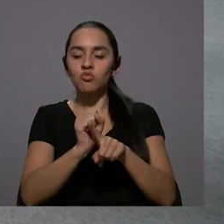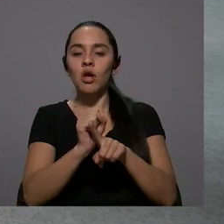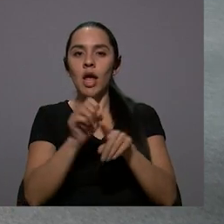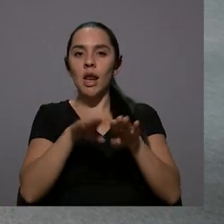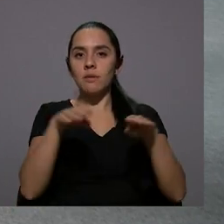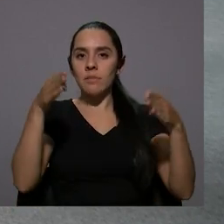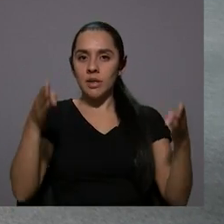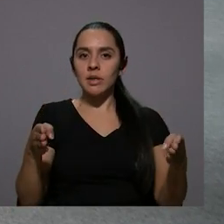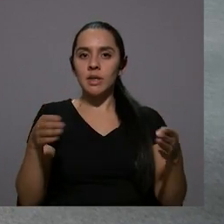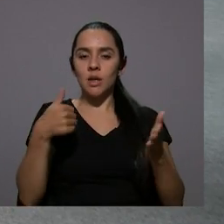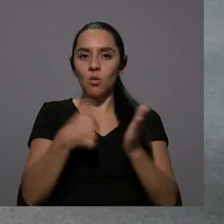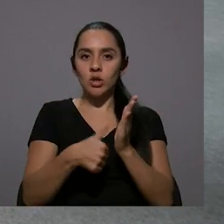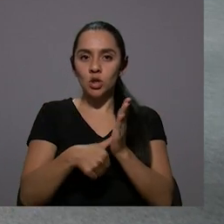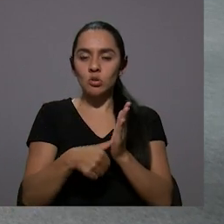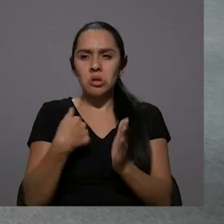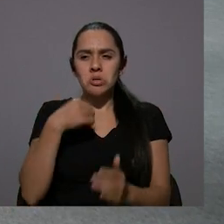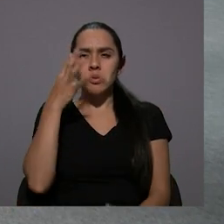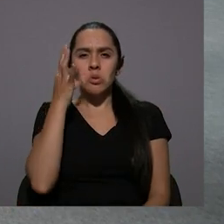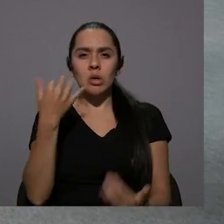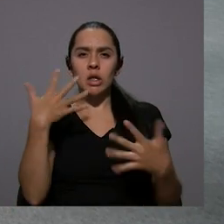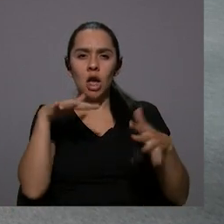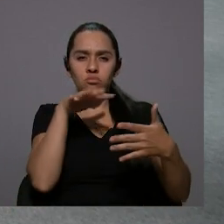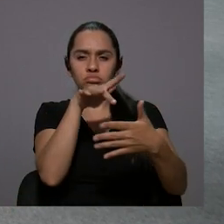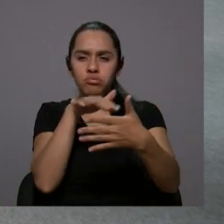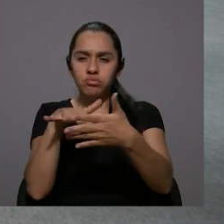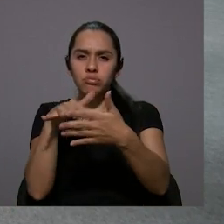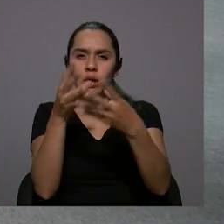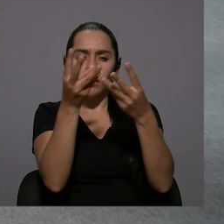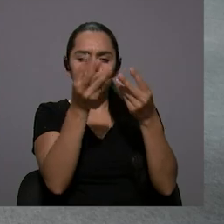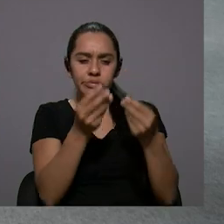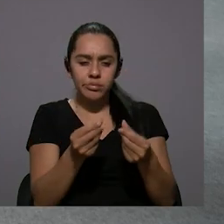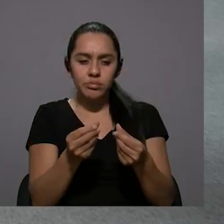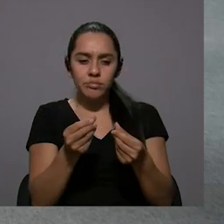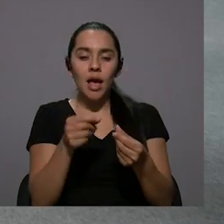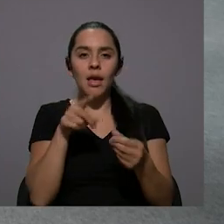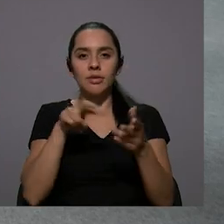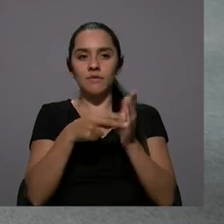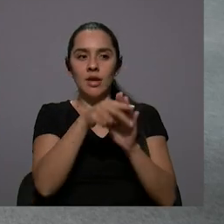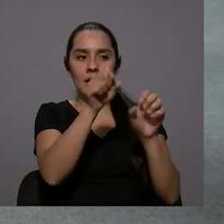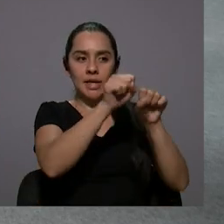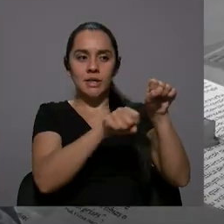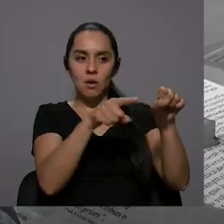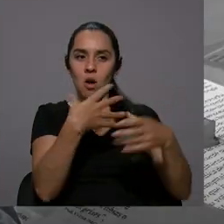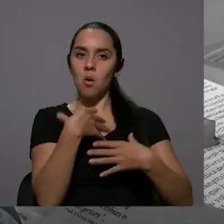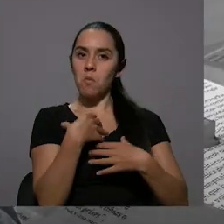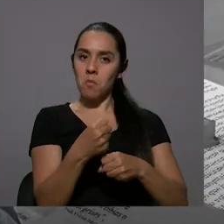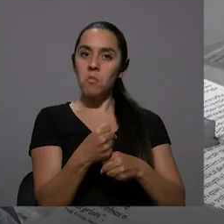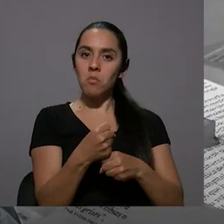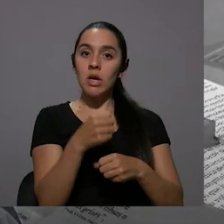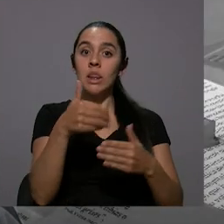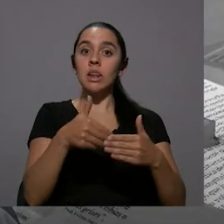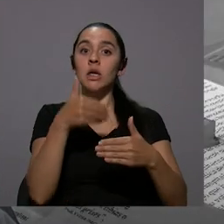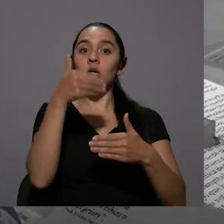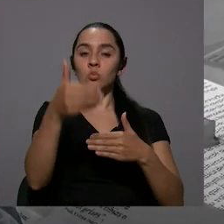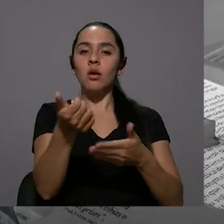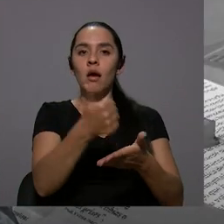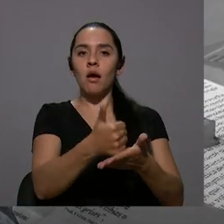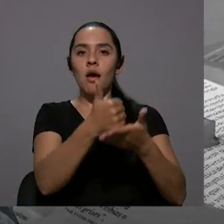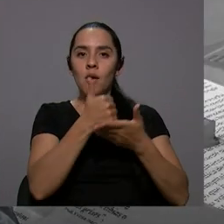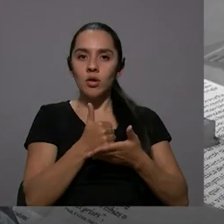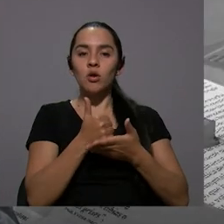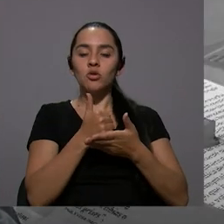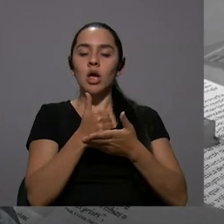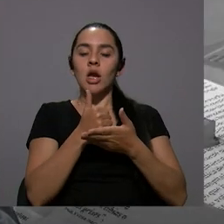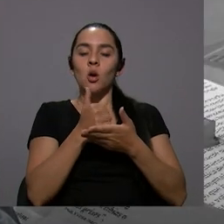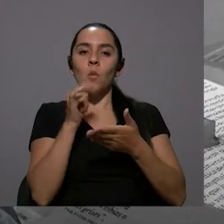mesas de votación yo creo que ya el hecho de haber hecho el escrutinio manual d ía de que el sistema es confiable entonces después eso nos va a aligerar también el